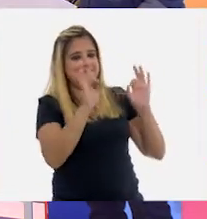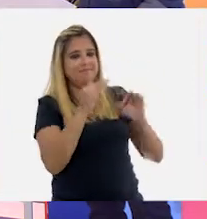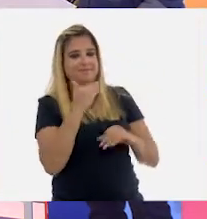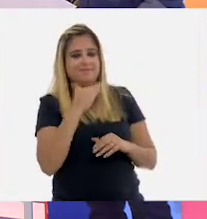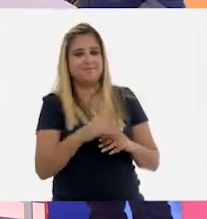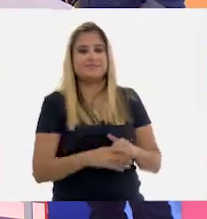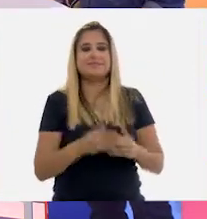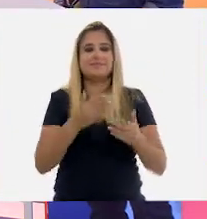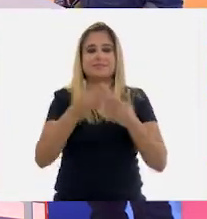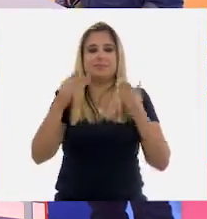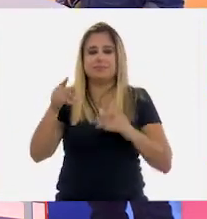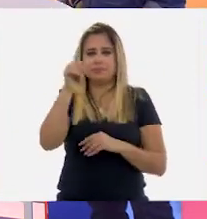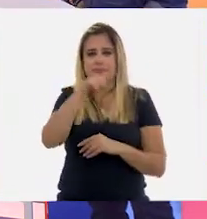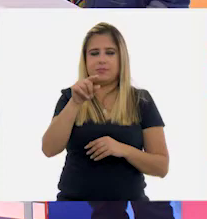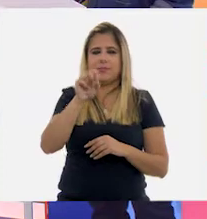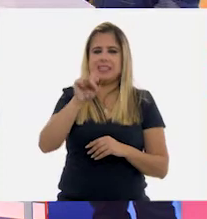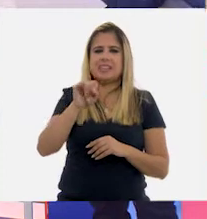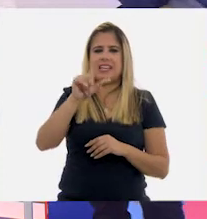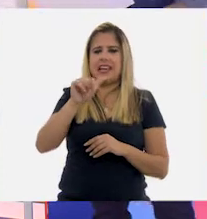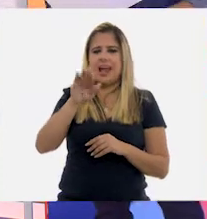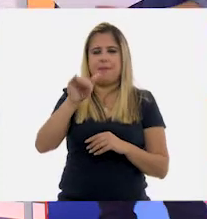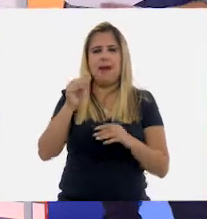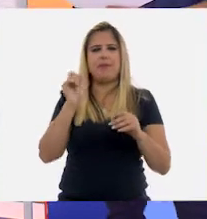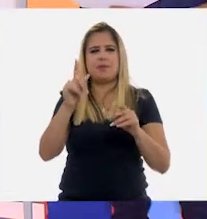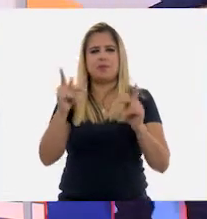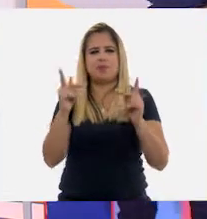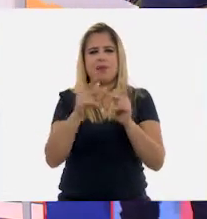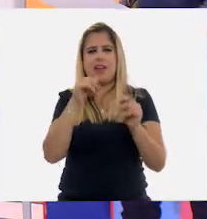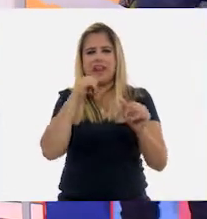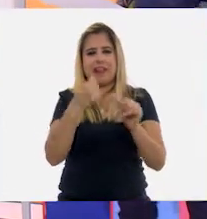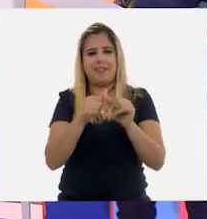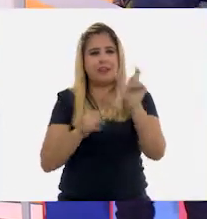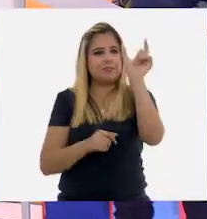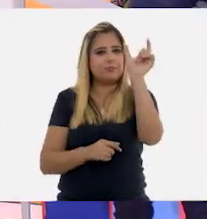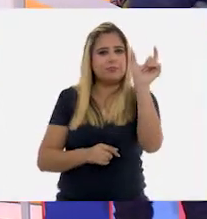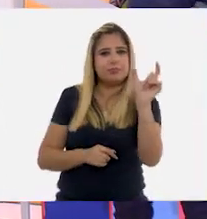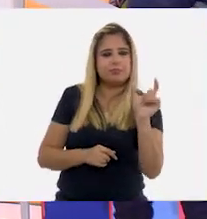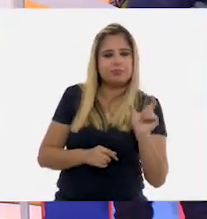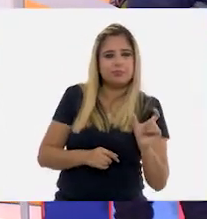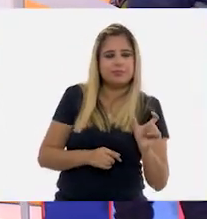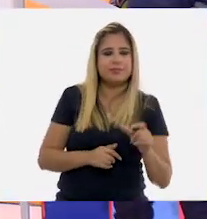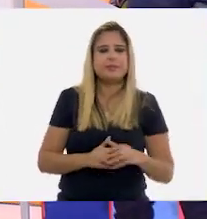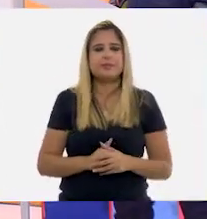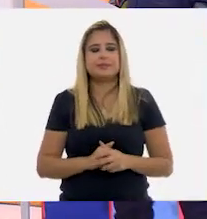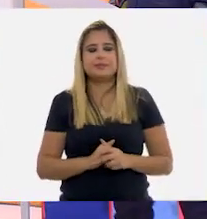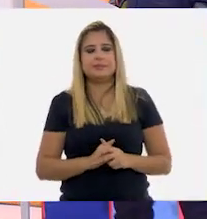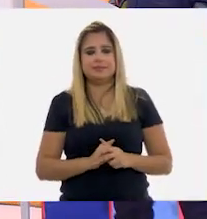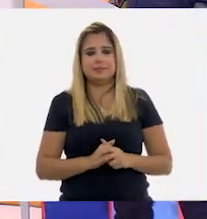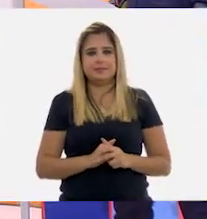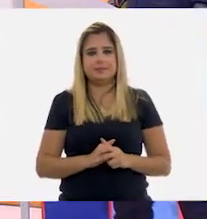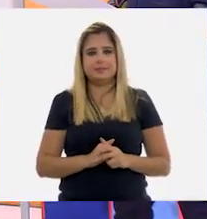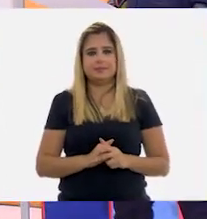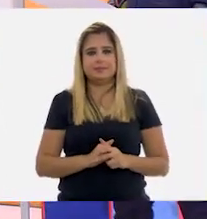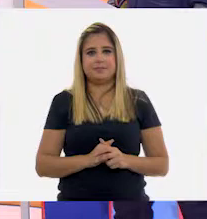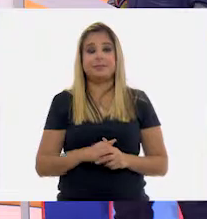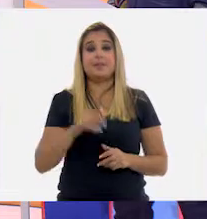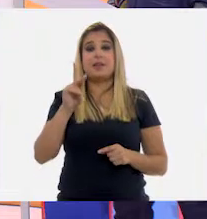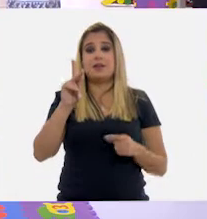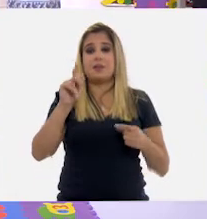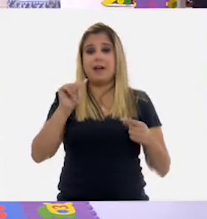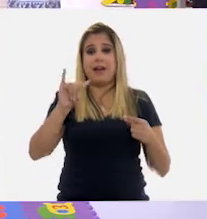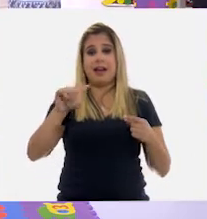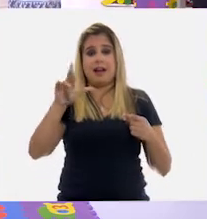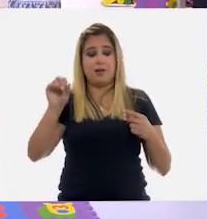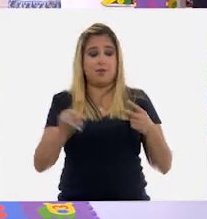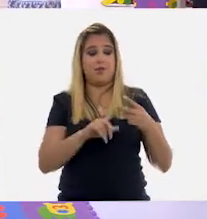a señalar las sílabas que inician igual con las que estamos trabajando. ¿Sí? Pa de pájaro,